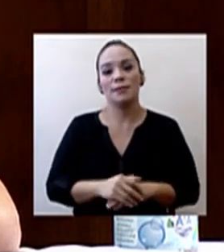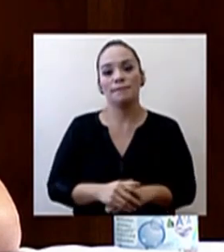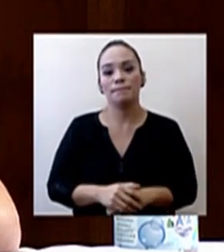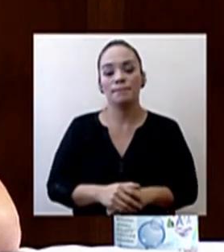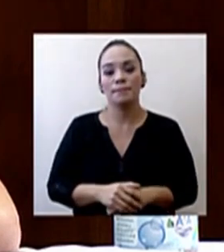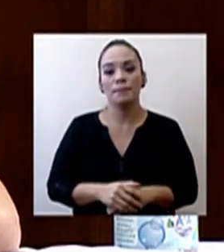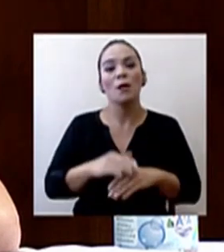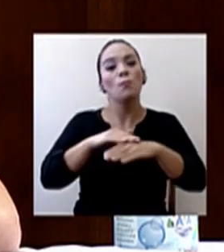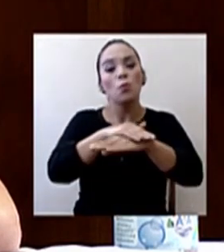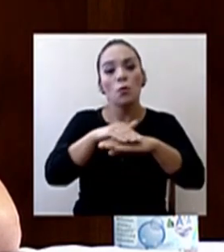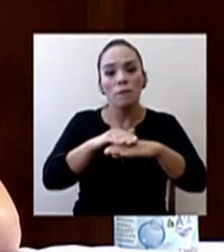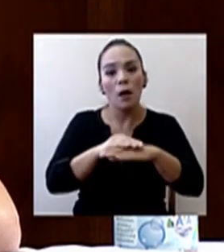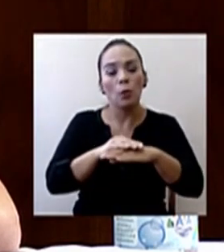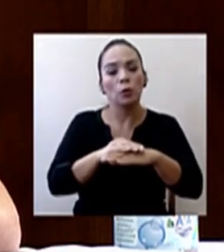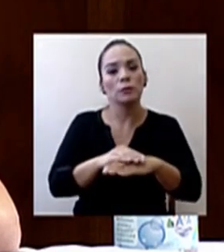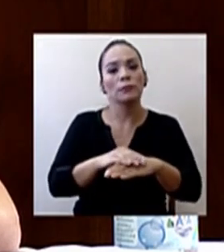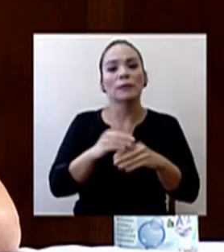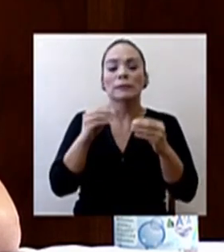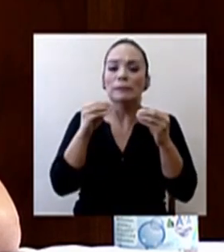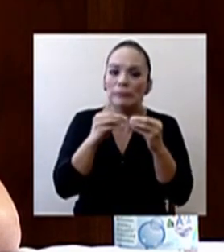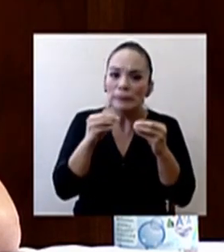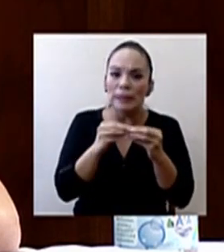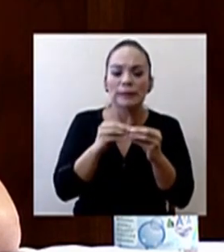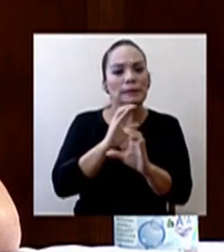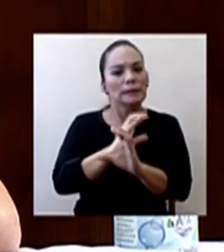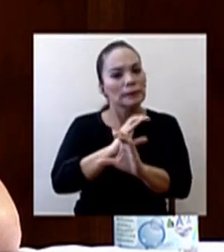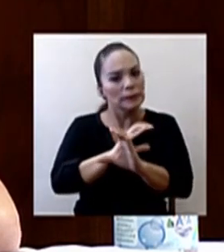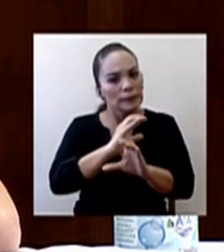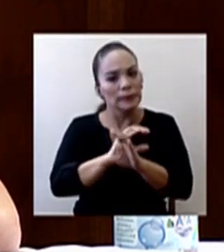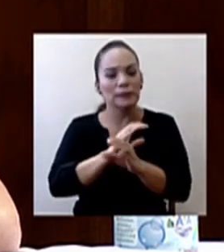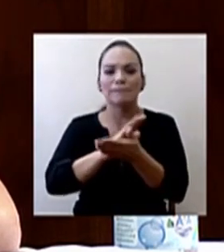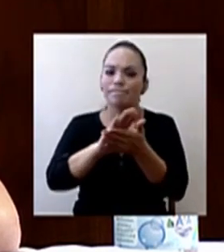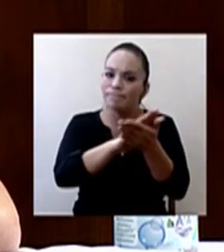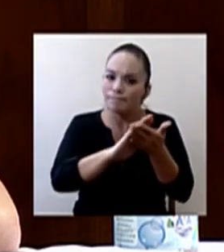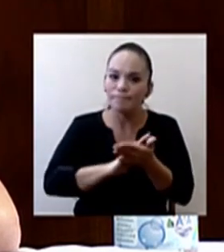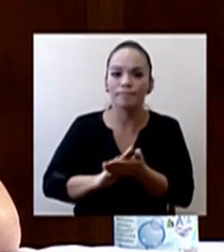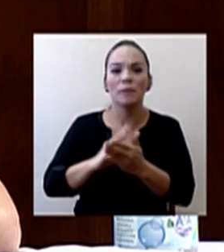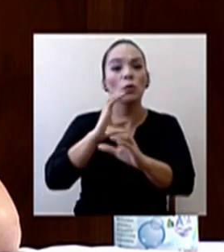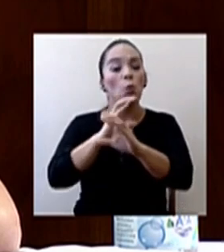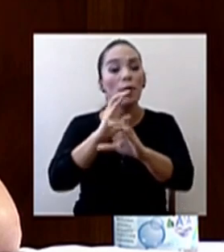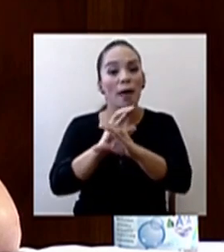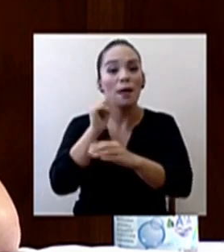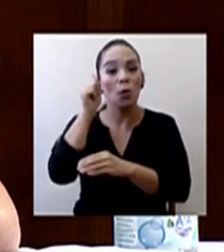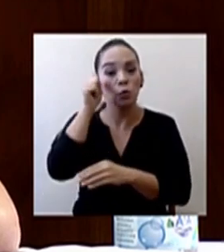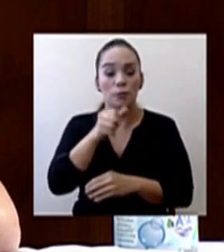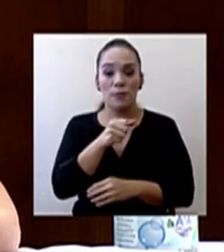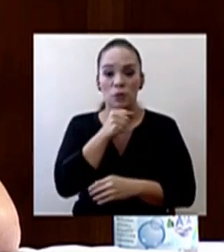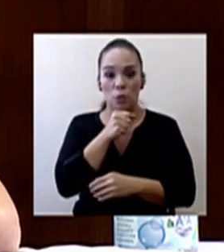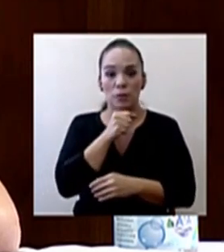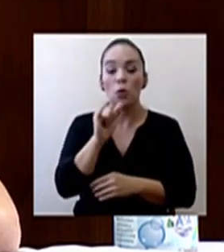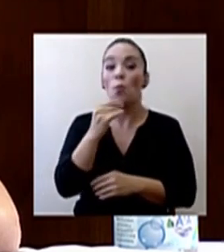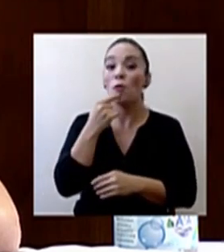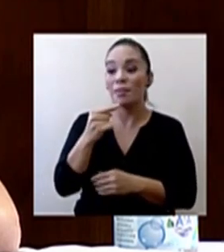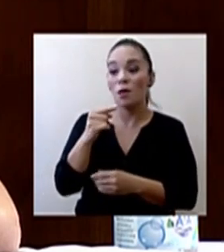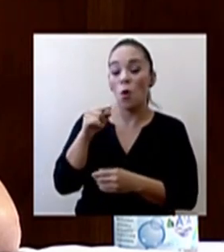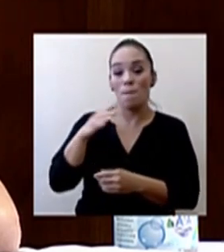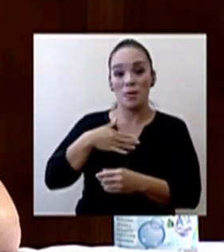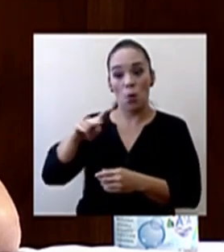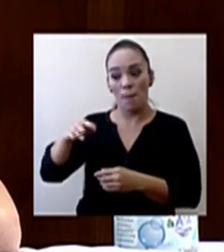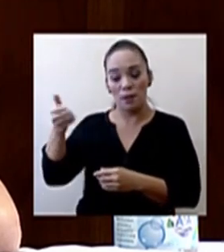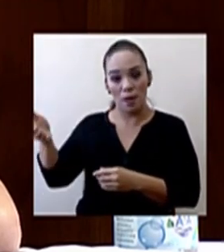Extremar las medidas higiénico-sanitarias. Cuidar a nuestros abuelos. Y tal y como decía el doctor Macaya,